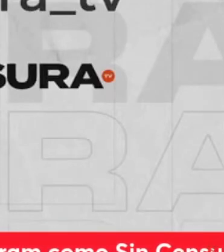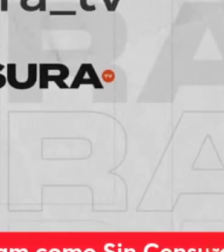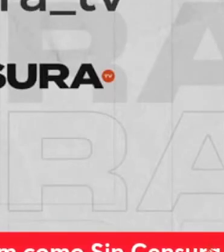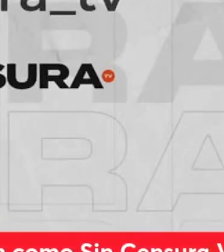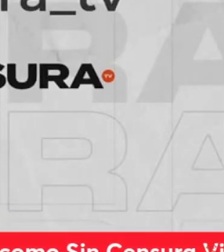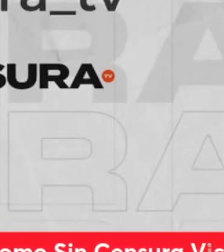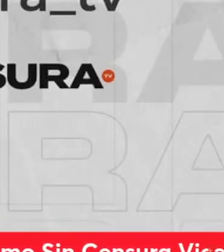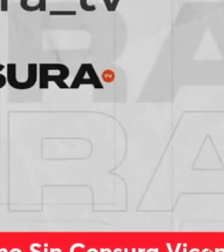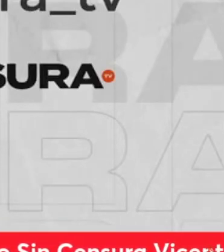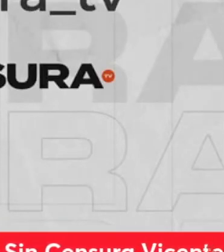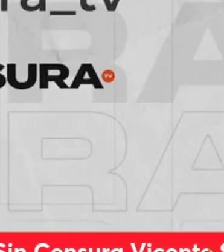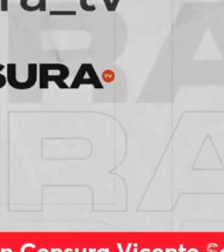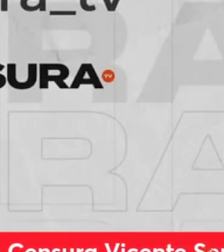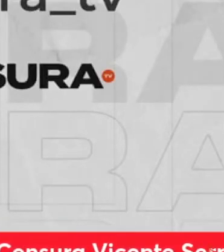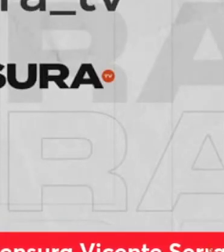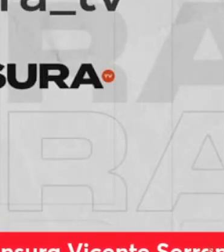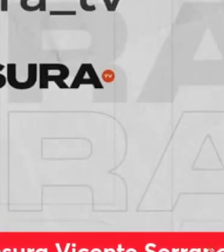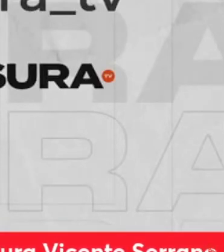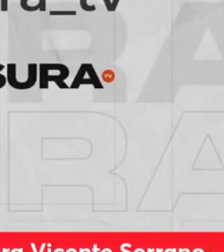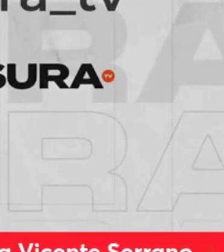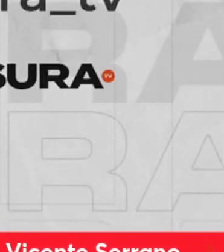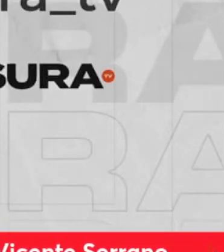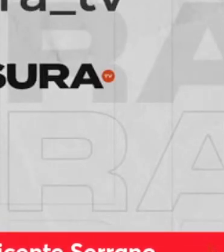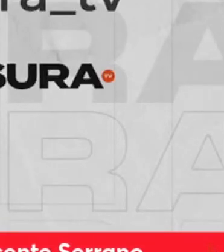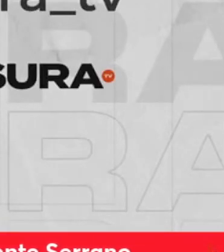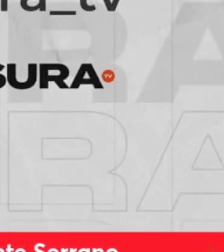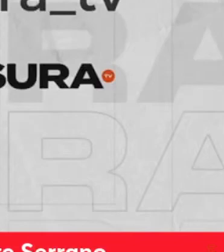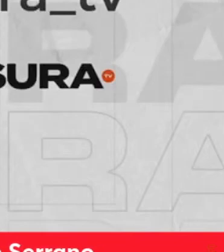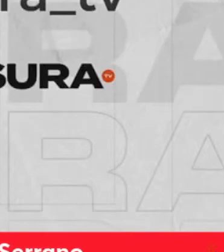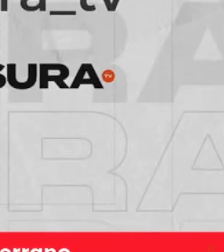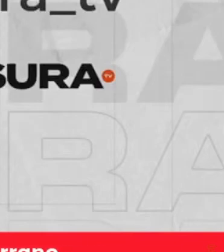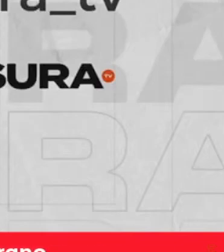sean nuevamente todos ustedes y le paso una vez más los